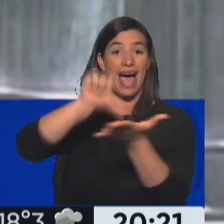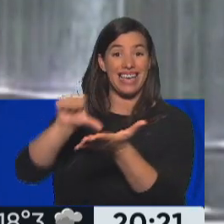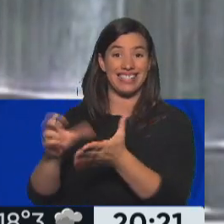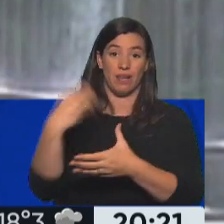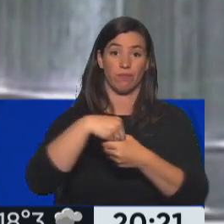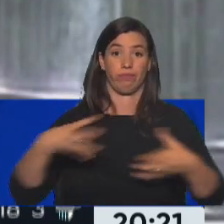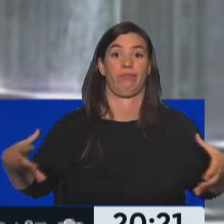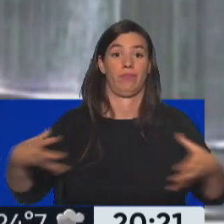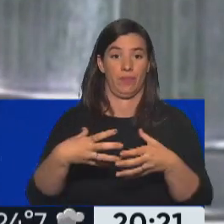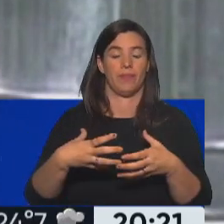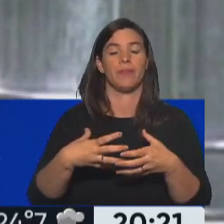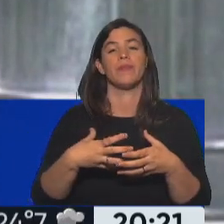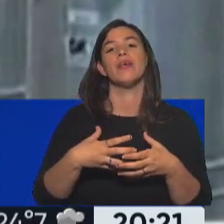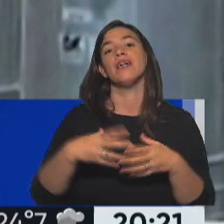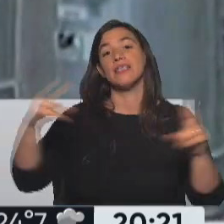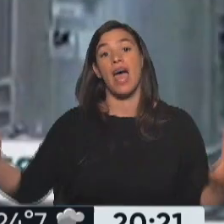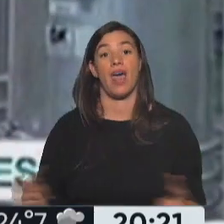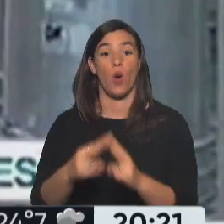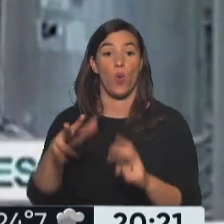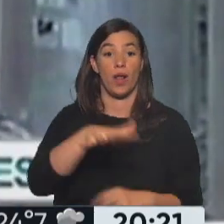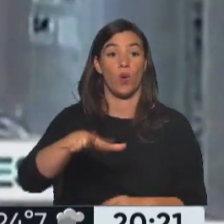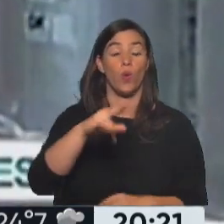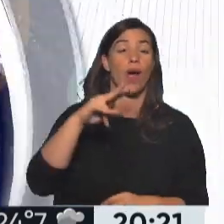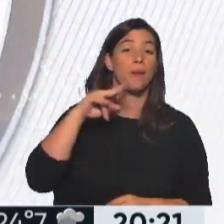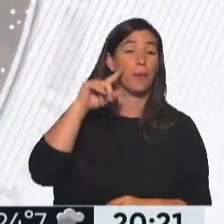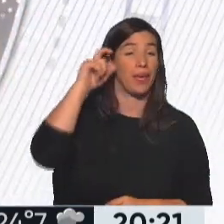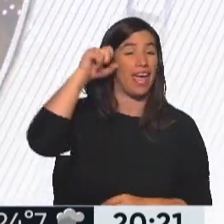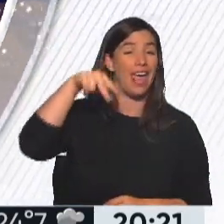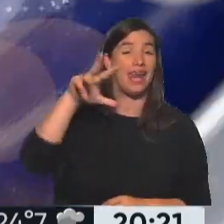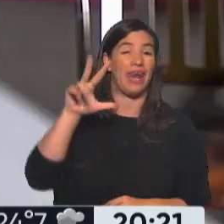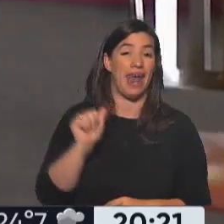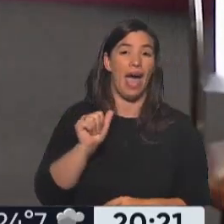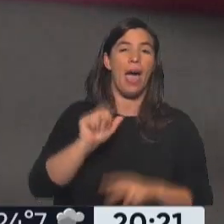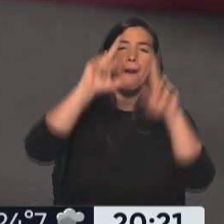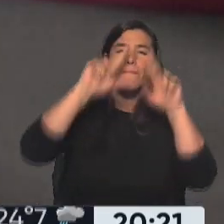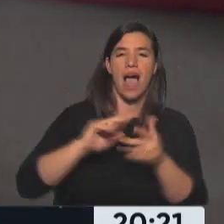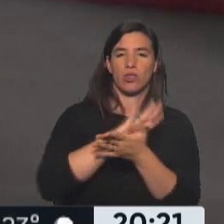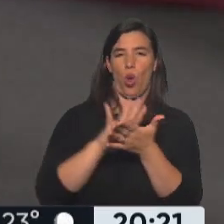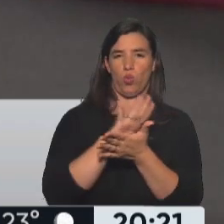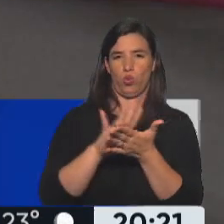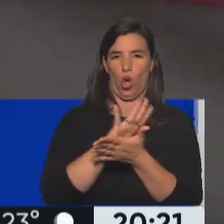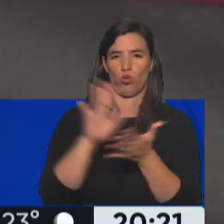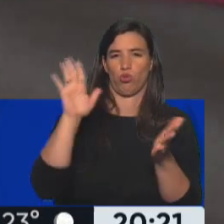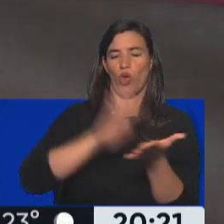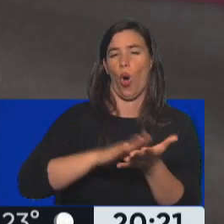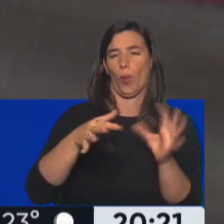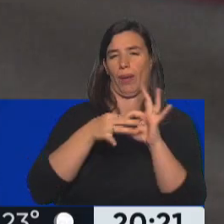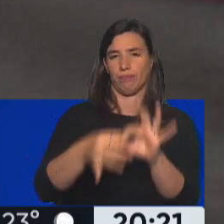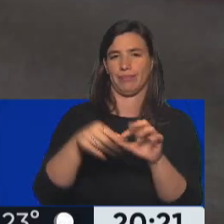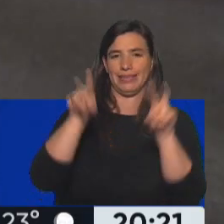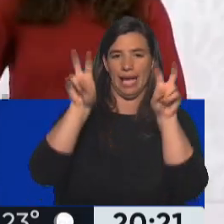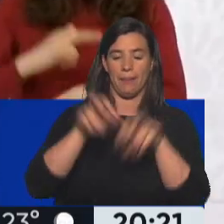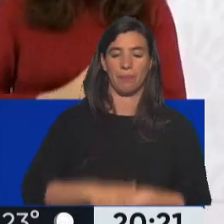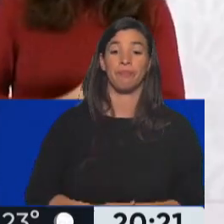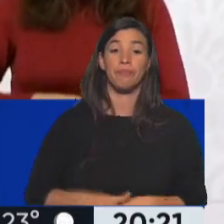se reúnen en Viena para analizar una resolución sobre el tema. México. Avanza la reforma